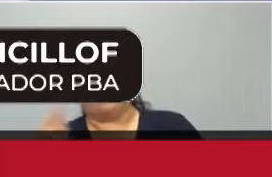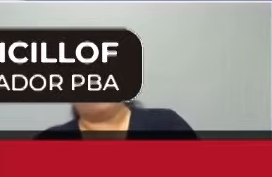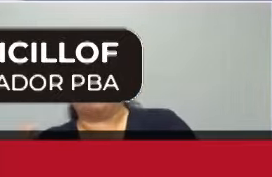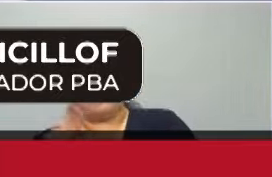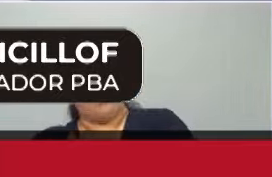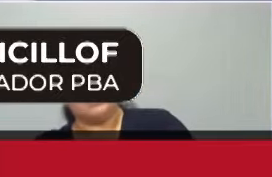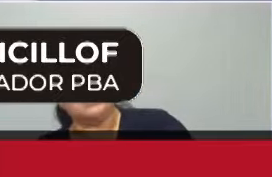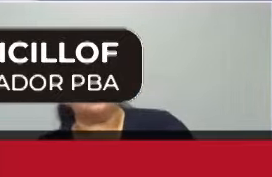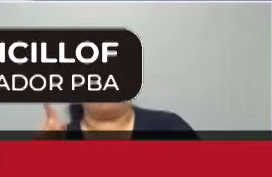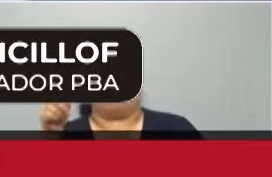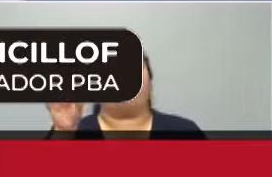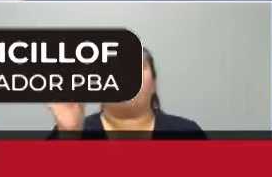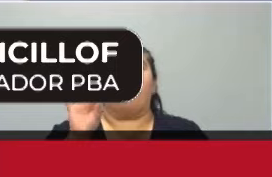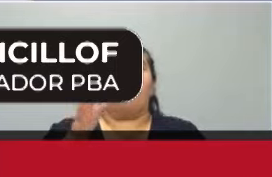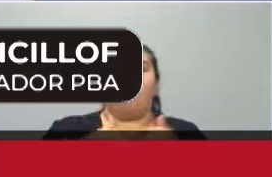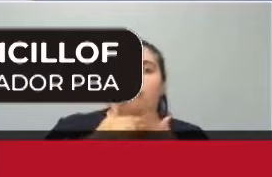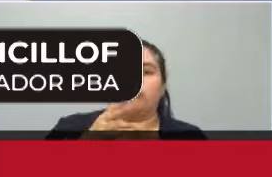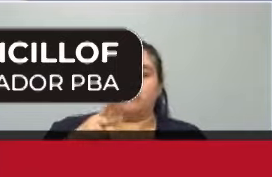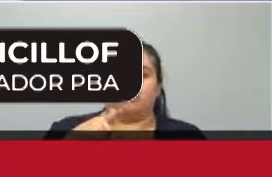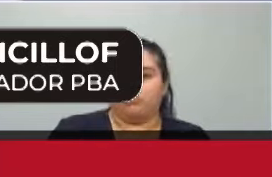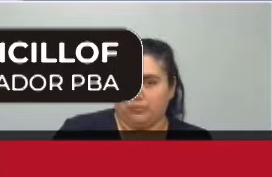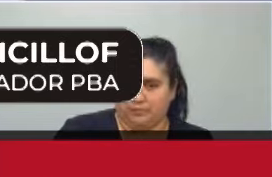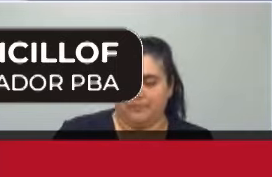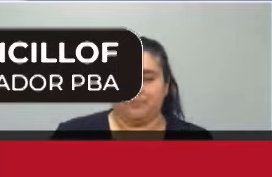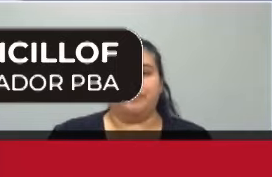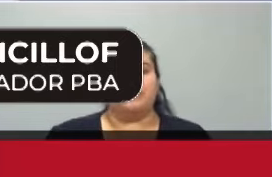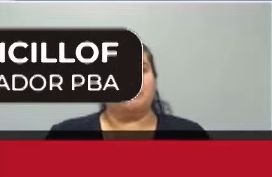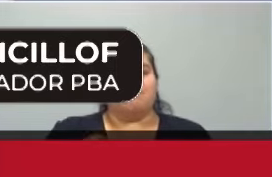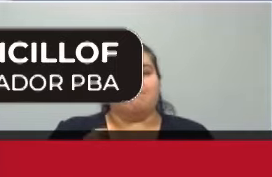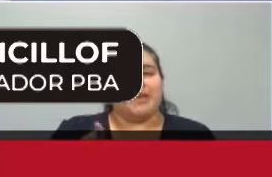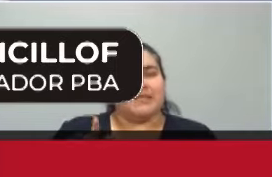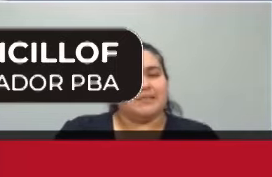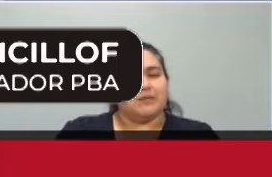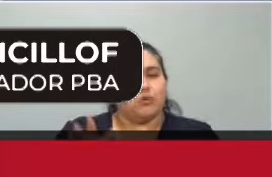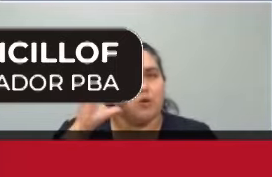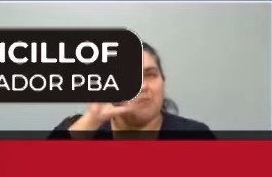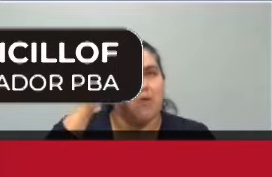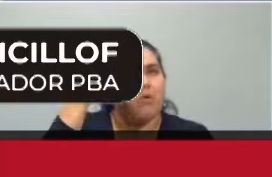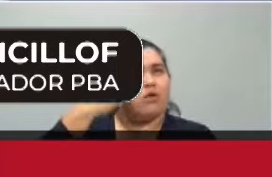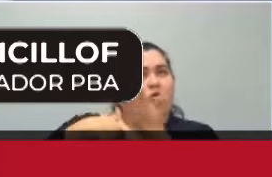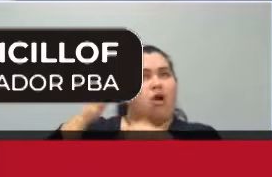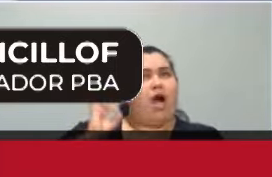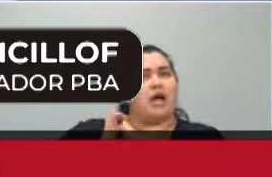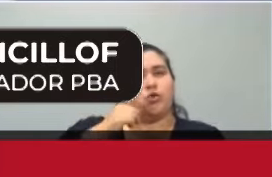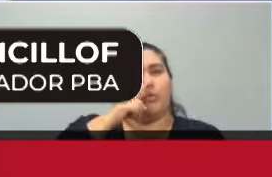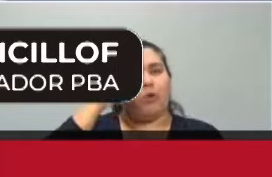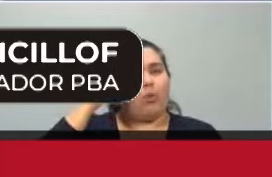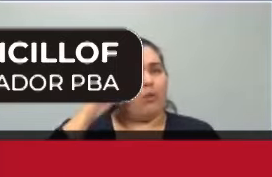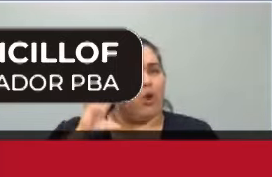neutralización, de su interrupción. Esto hace acordar a lo que ocurrió en los 90 en la Argentina.